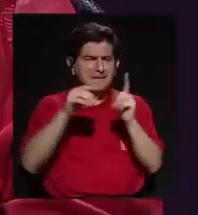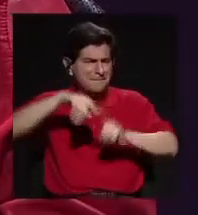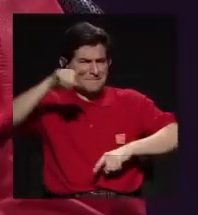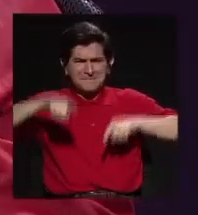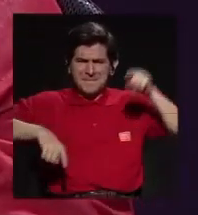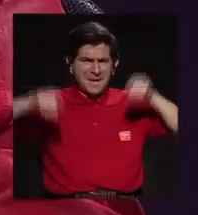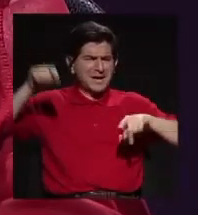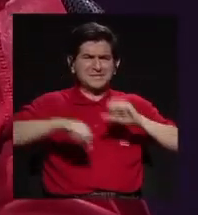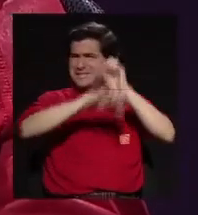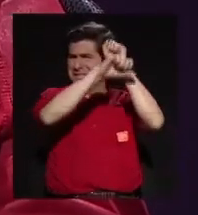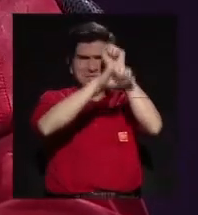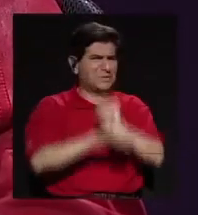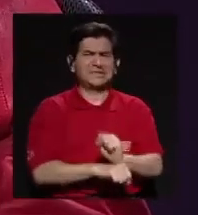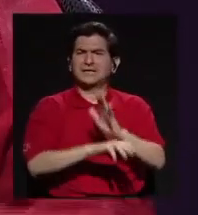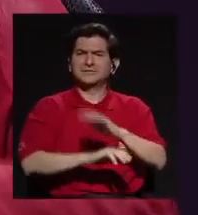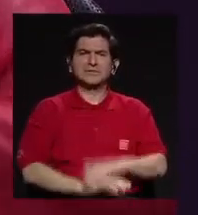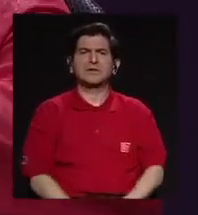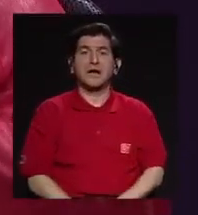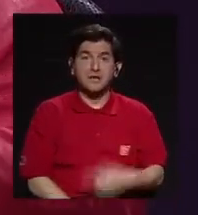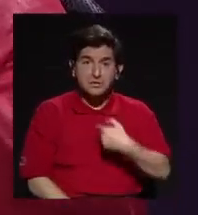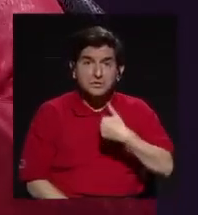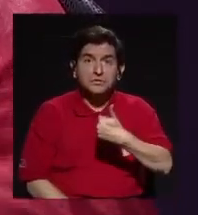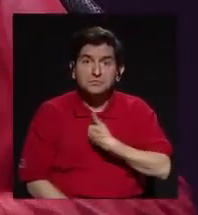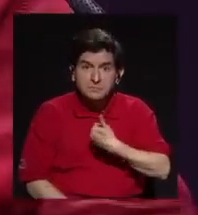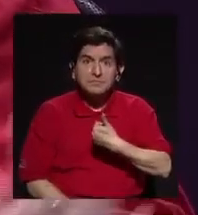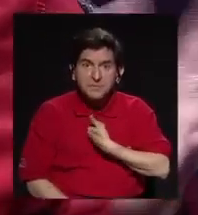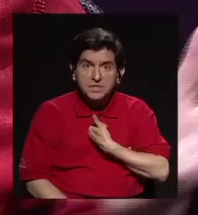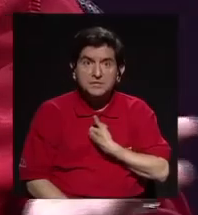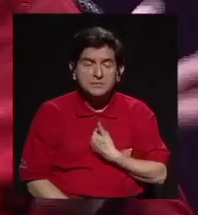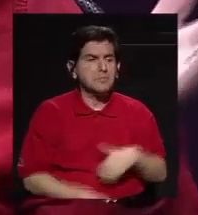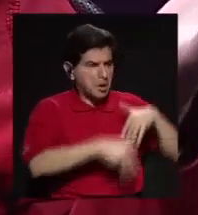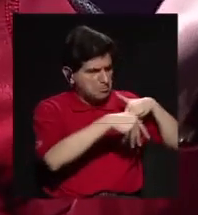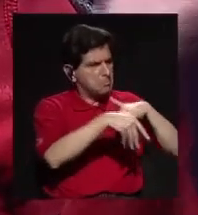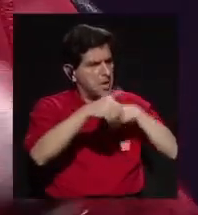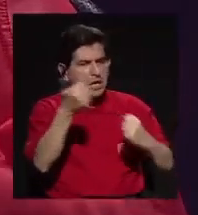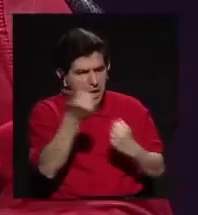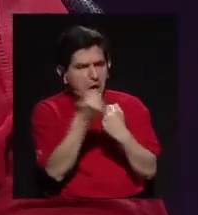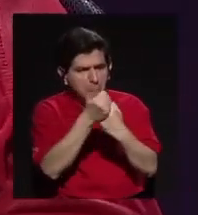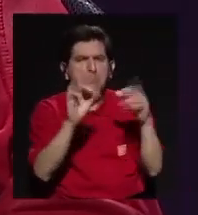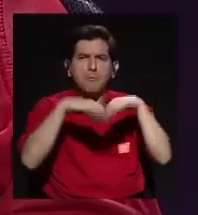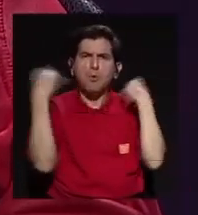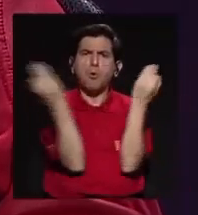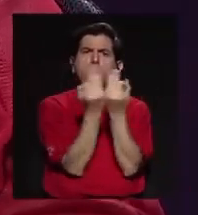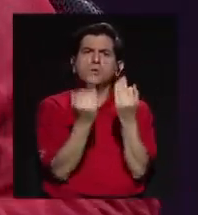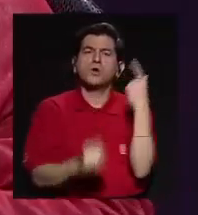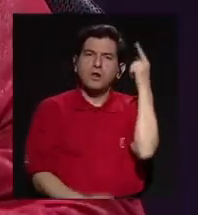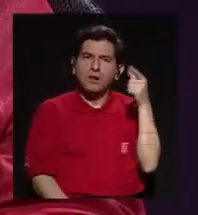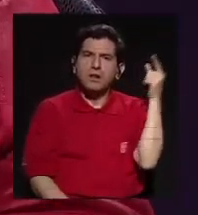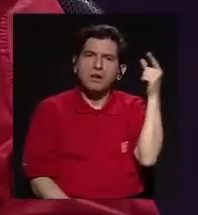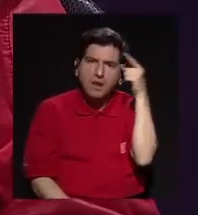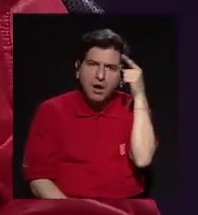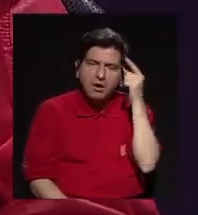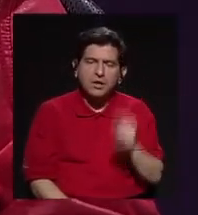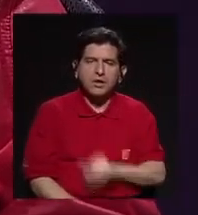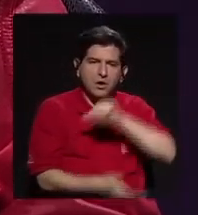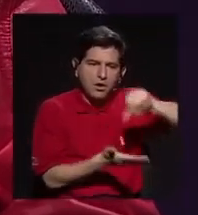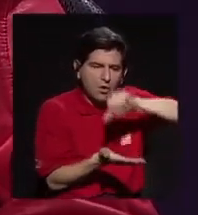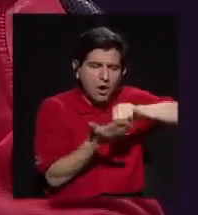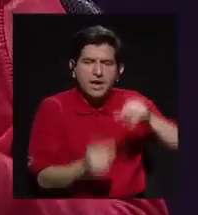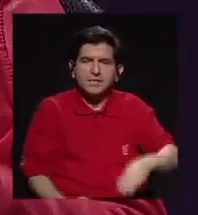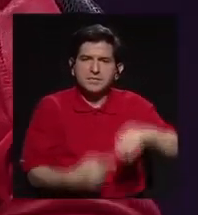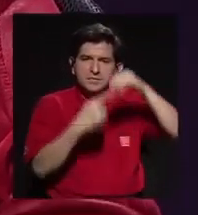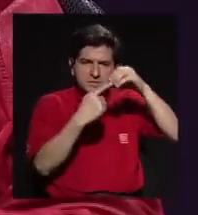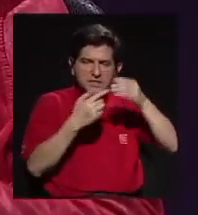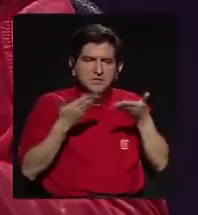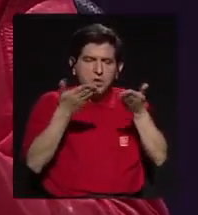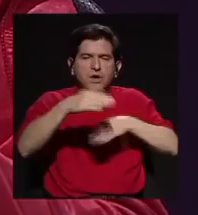y de las poco tradicionales, ¿verdad? Yo misma estaría dispuesta a ir a marchar por la familia porque obviamente es el núcleo principal que